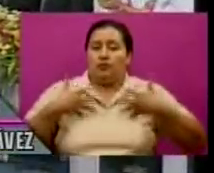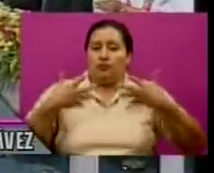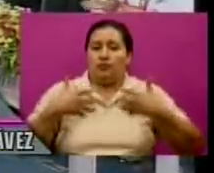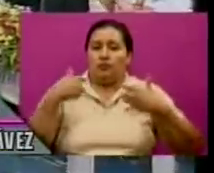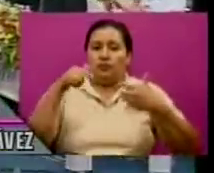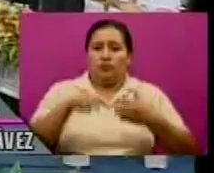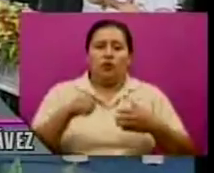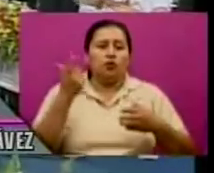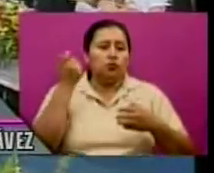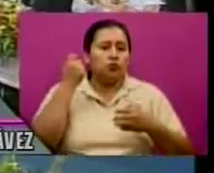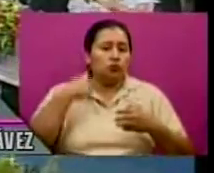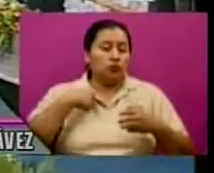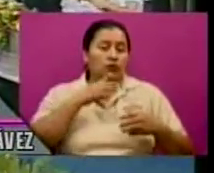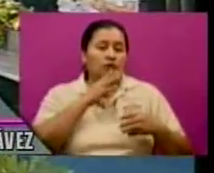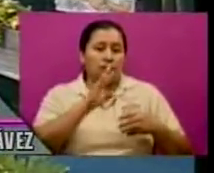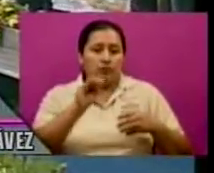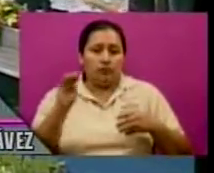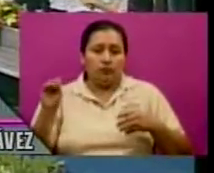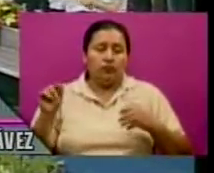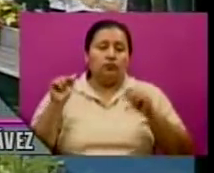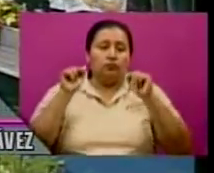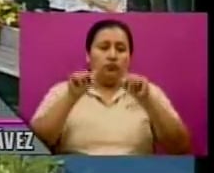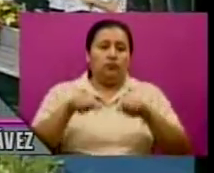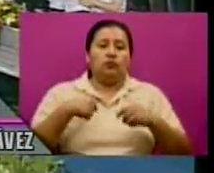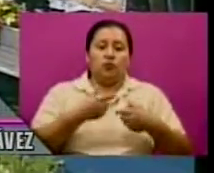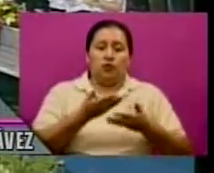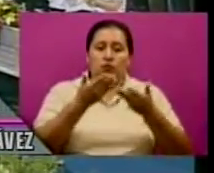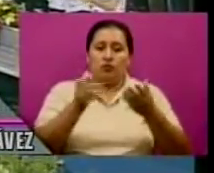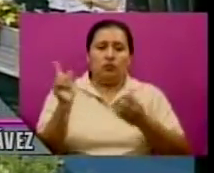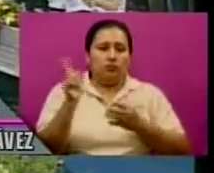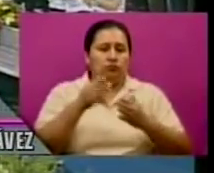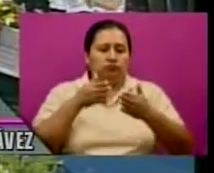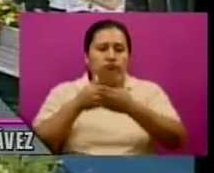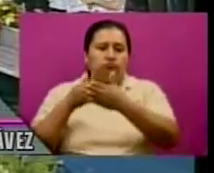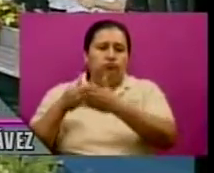alegría, escucha bien lo que te estoy diciendo.